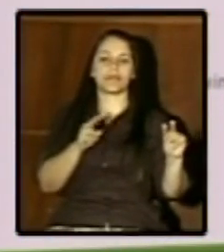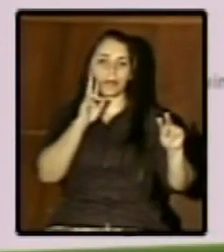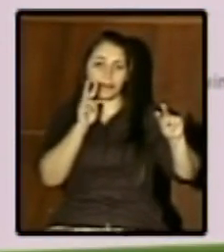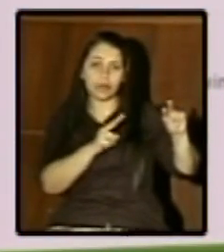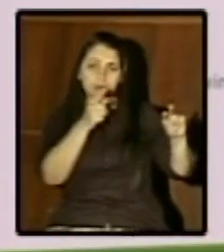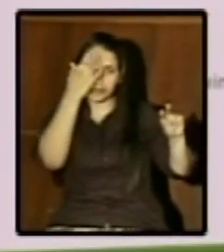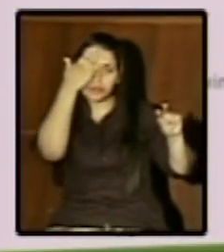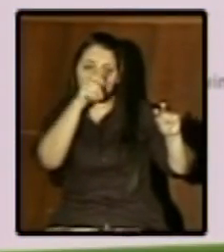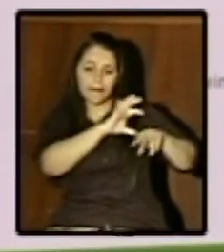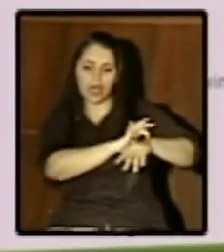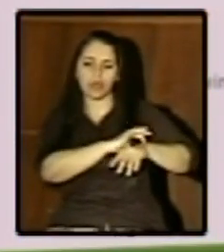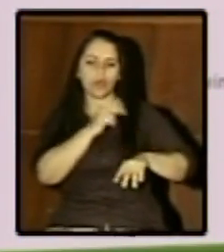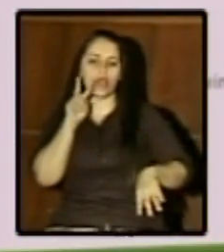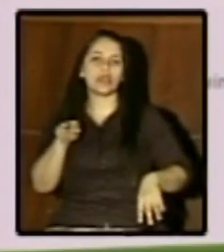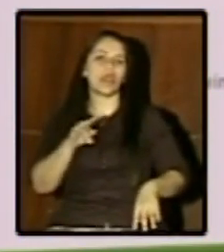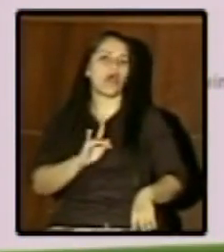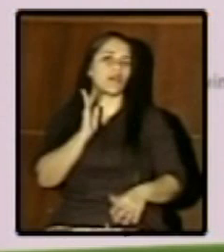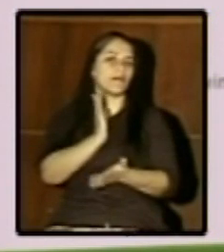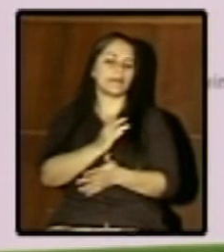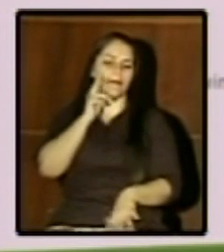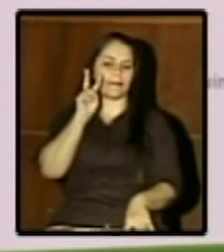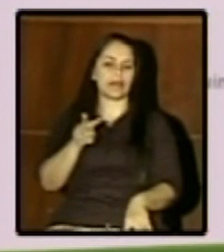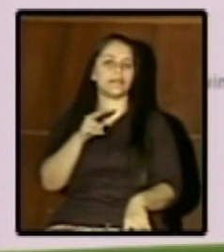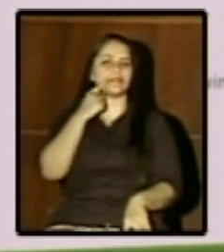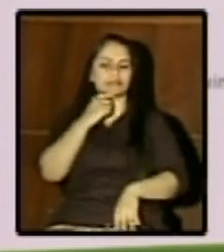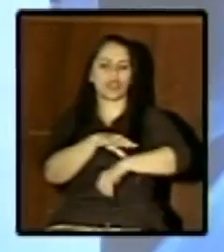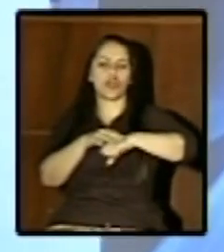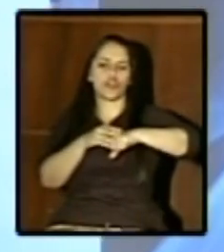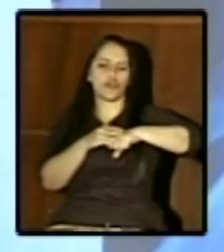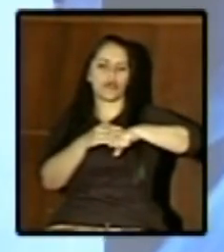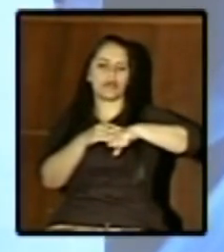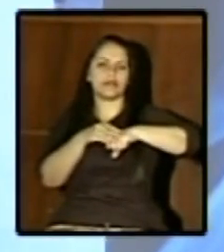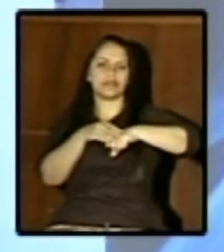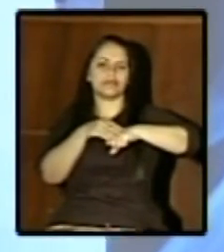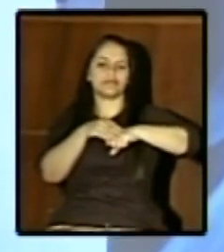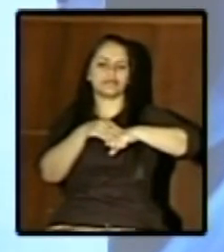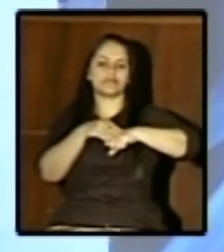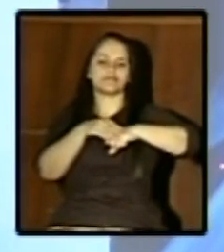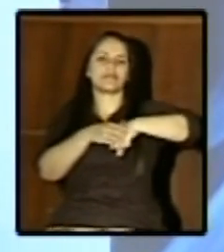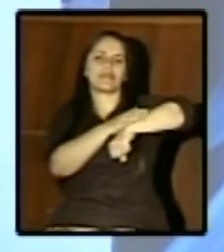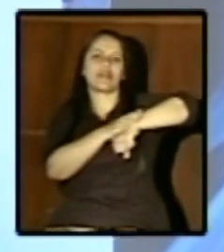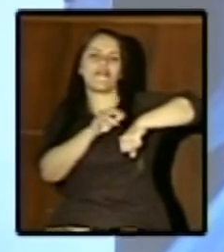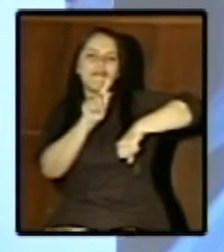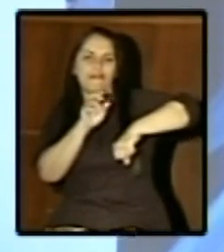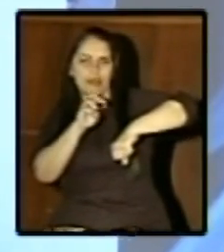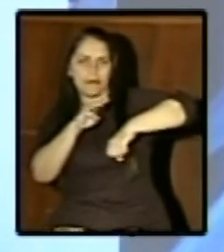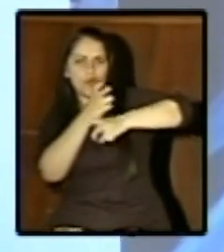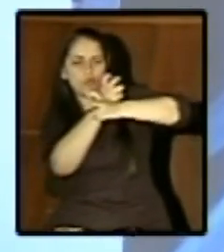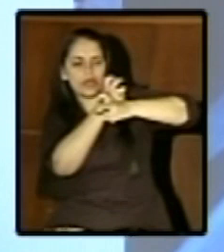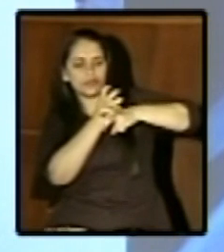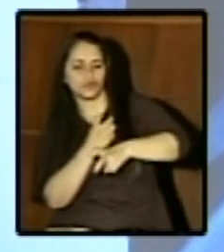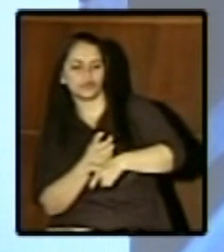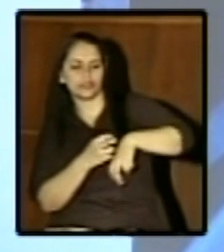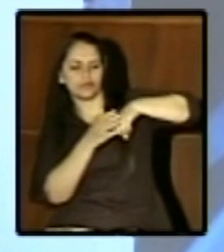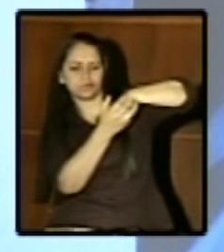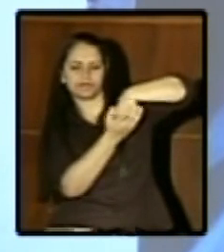okay, no necesitamos ser radiólogos ni médicos para uno saber que aquí hay algo raro. Esto es una rodilla vista de lado. Este